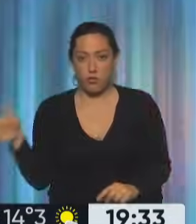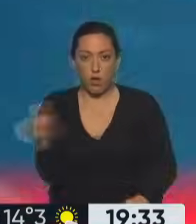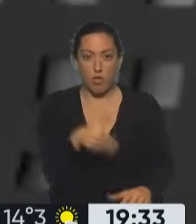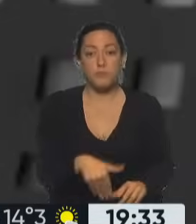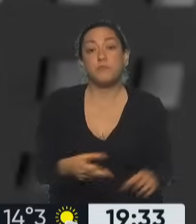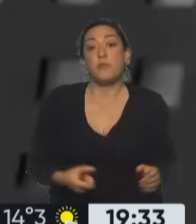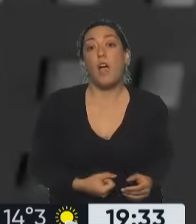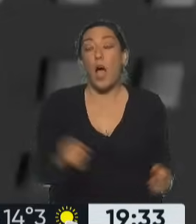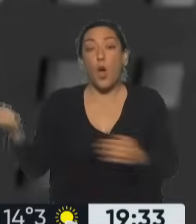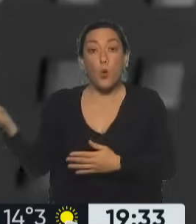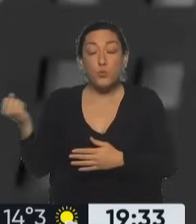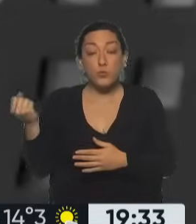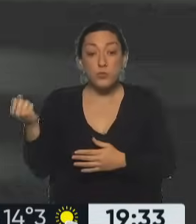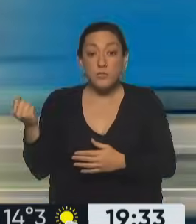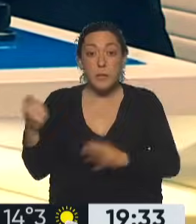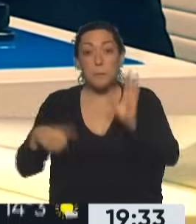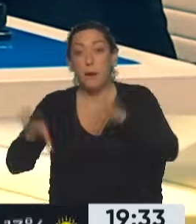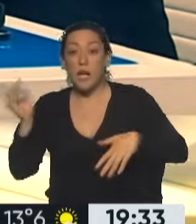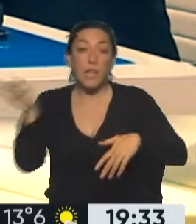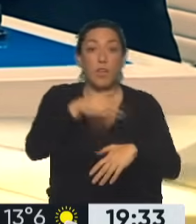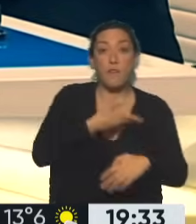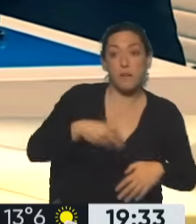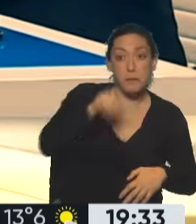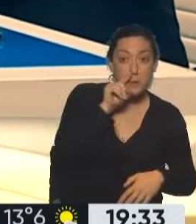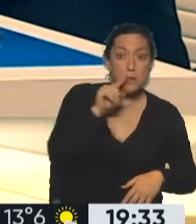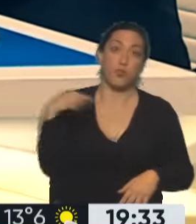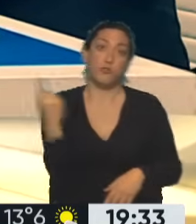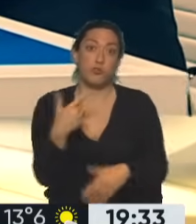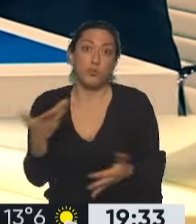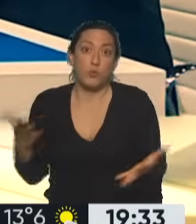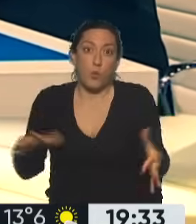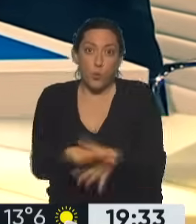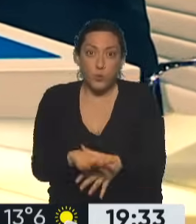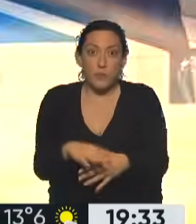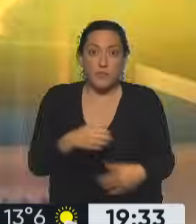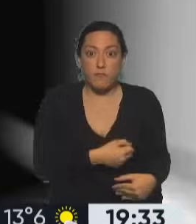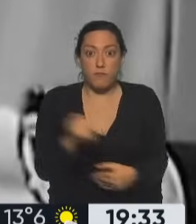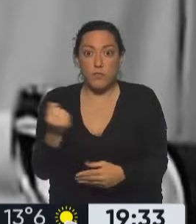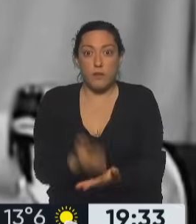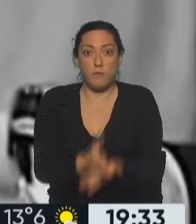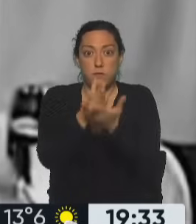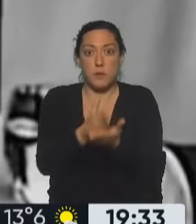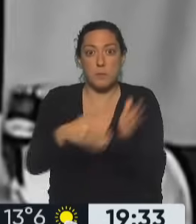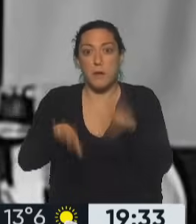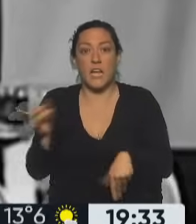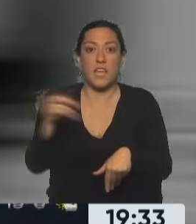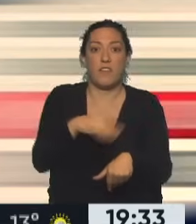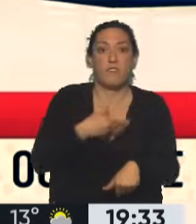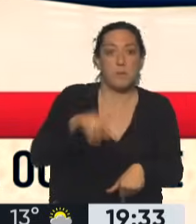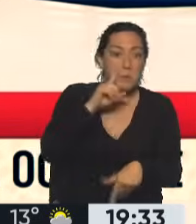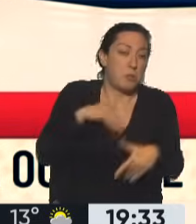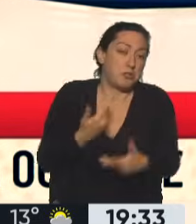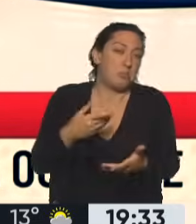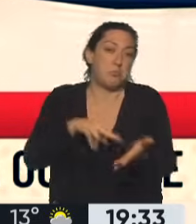va a ser más fuerte que el del fondo. Nosotros justamente lo que queremos hacer es un ajuste que es mucho más duro que el del fondo, por lo tanto no sería un problema.